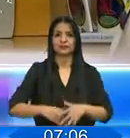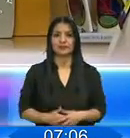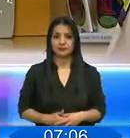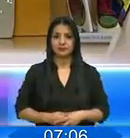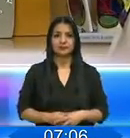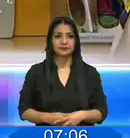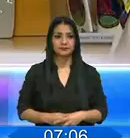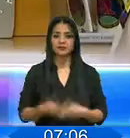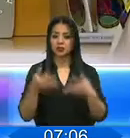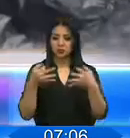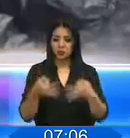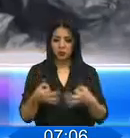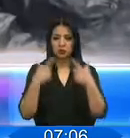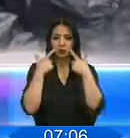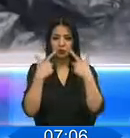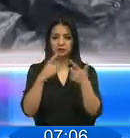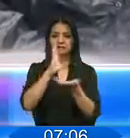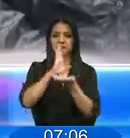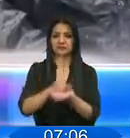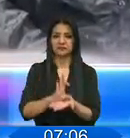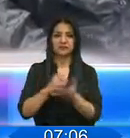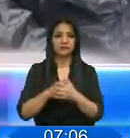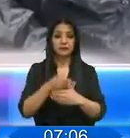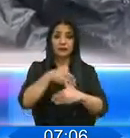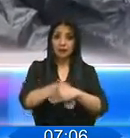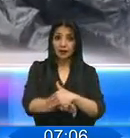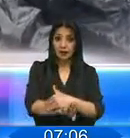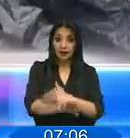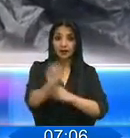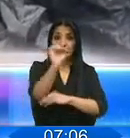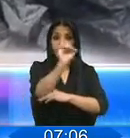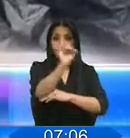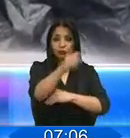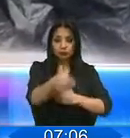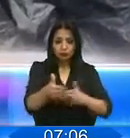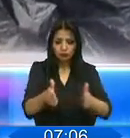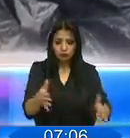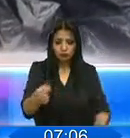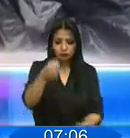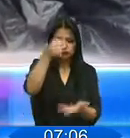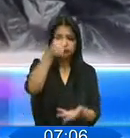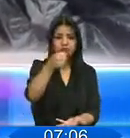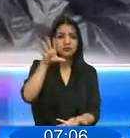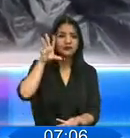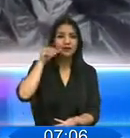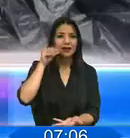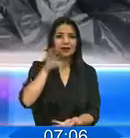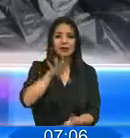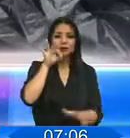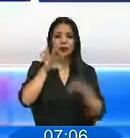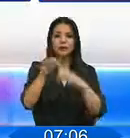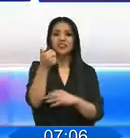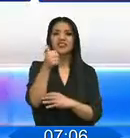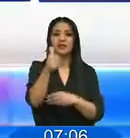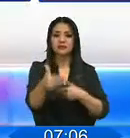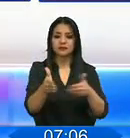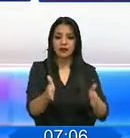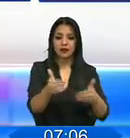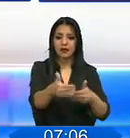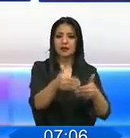en delito flagrante en el interior del automotor guardadas en fundas negras se encontraron diez cajas con munición